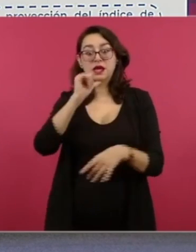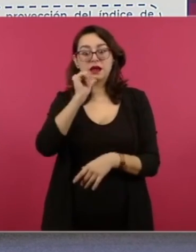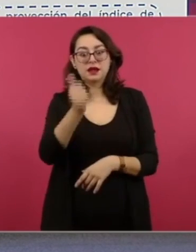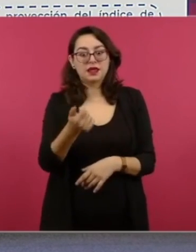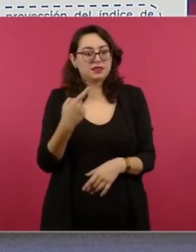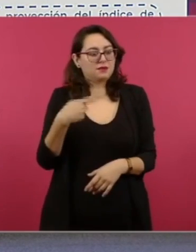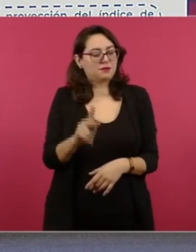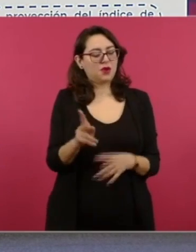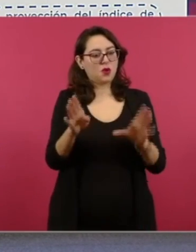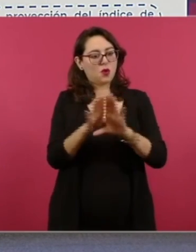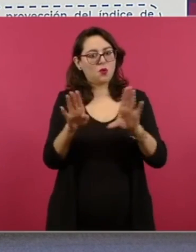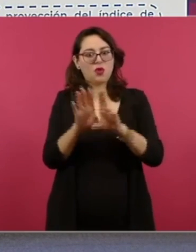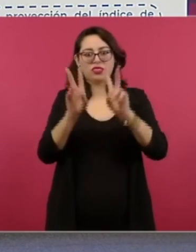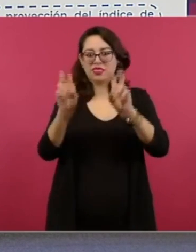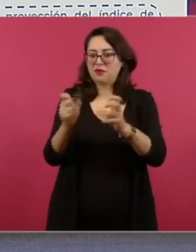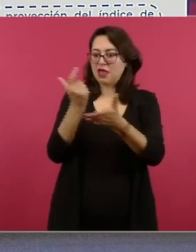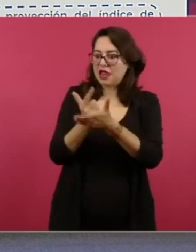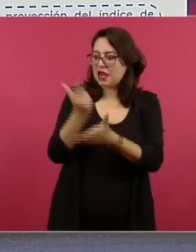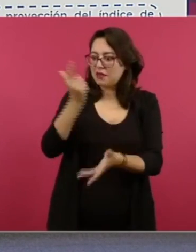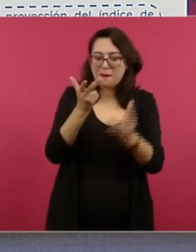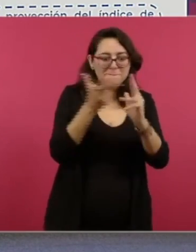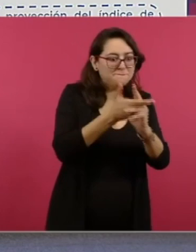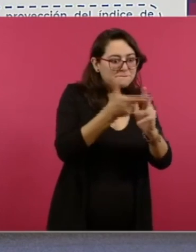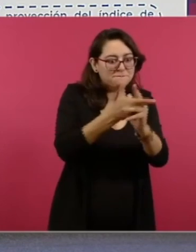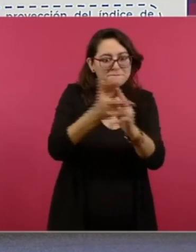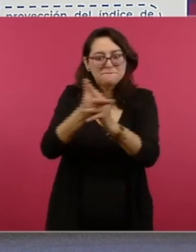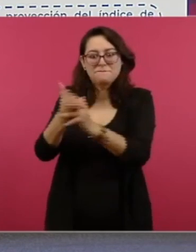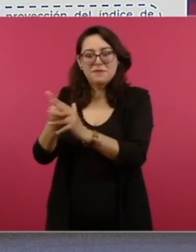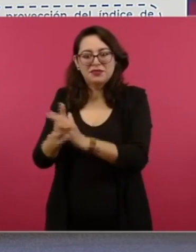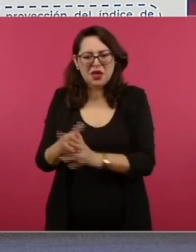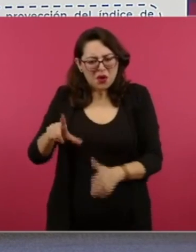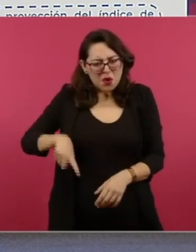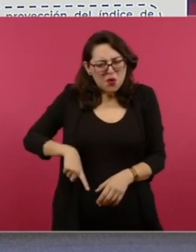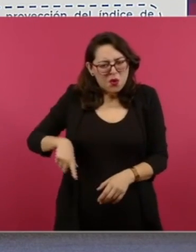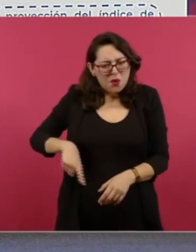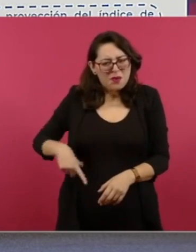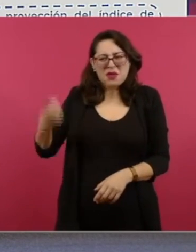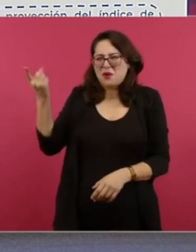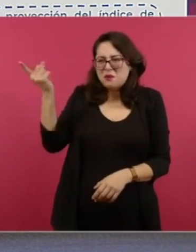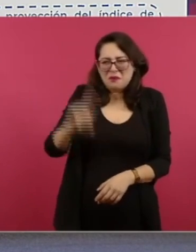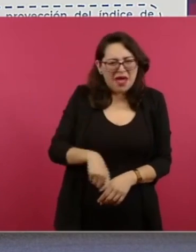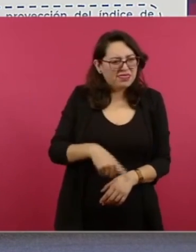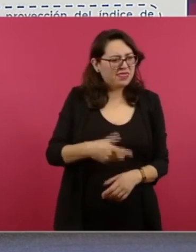de asesinatos, estamos hablando de sufrimiento de mucha gente.